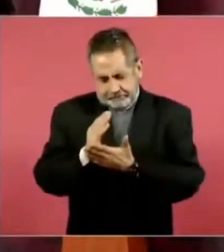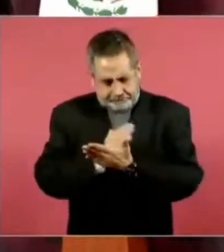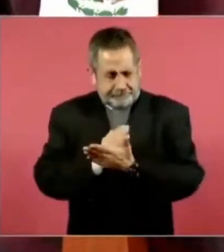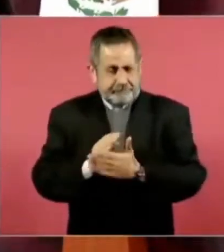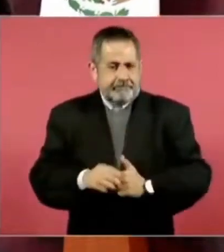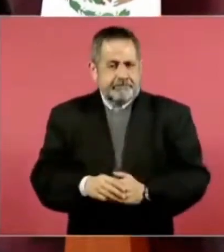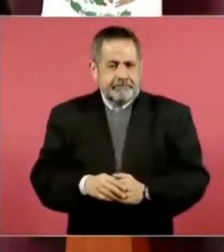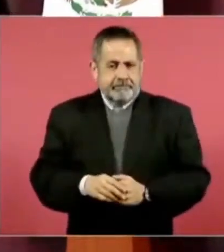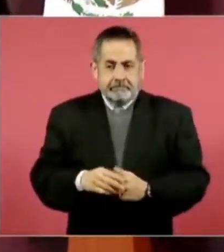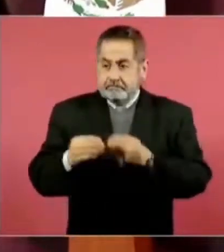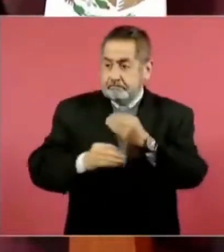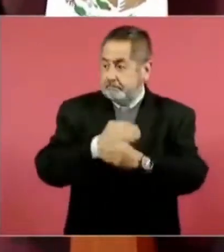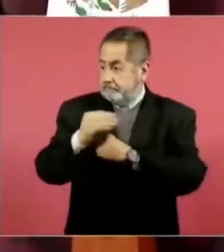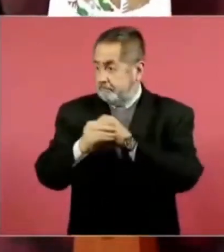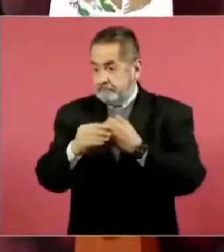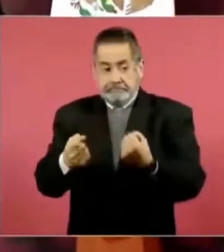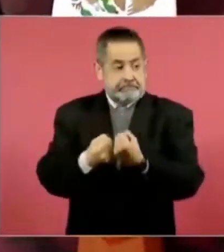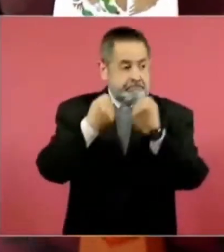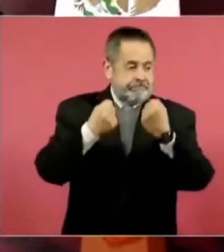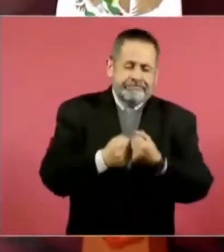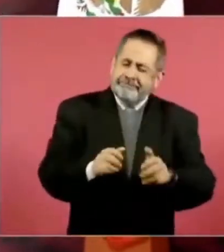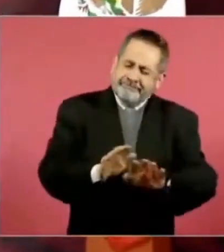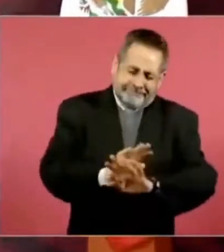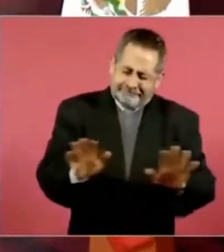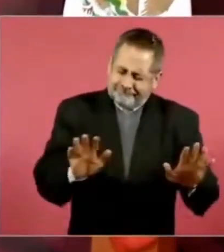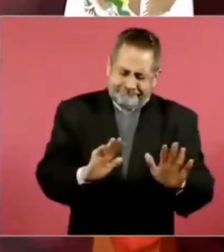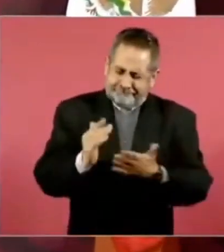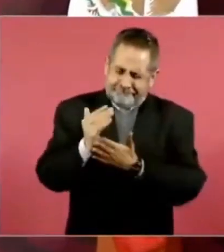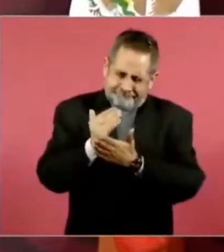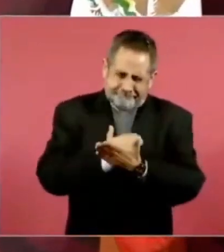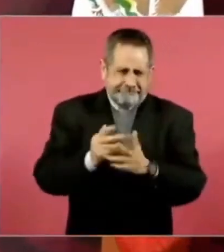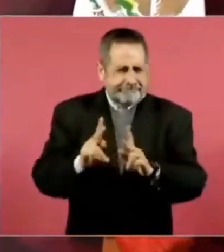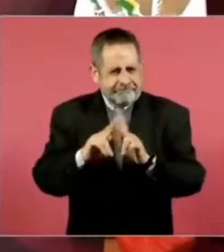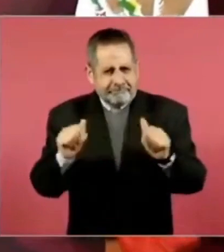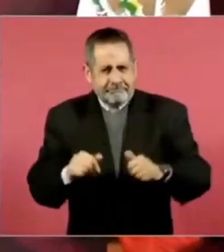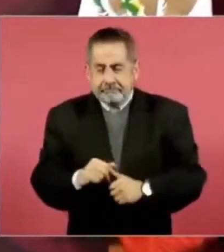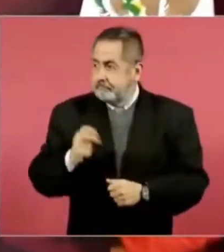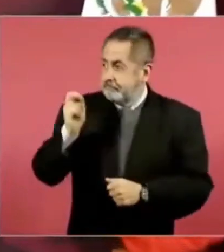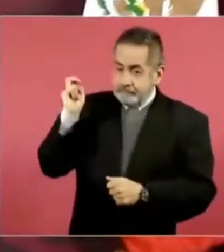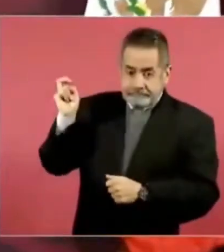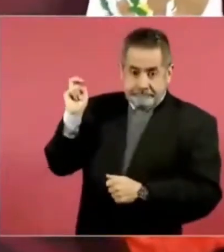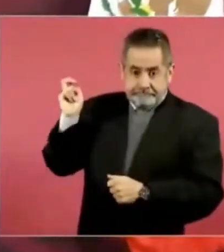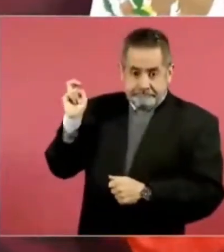que no haya pleitos, esto que siga pasando,